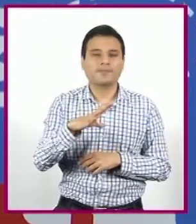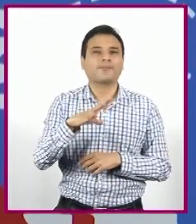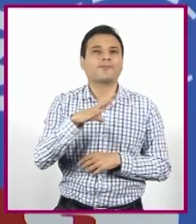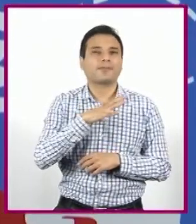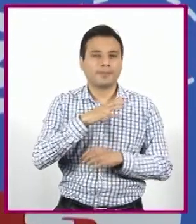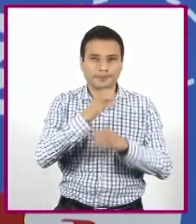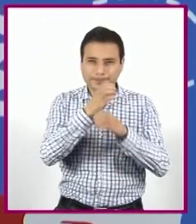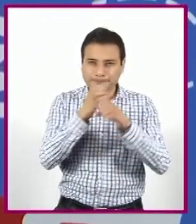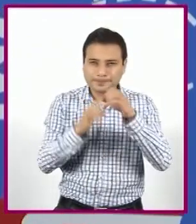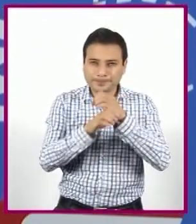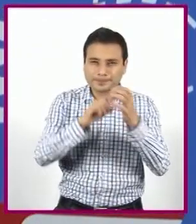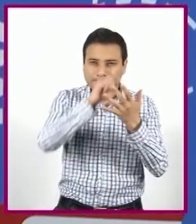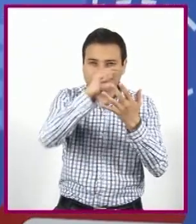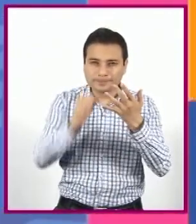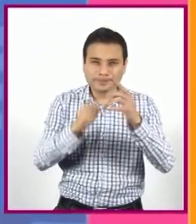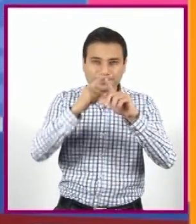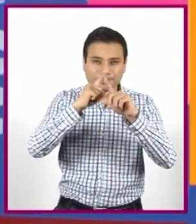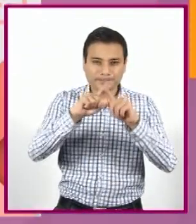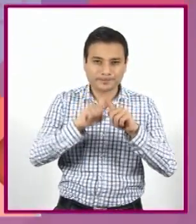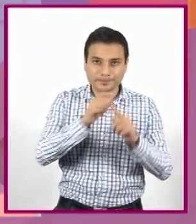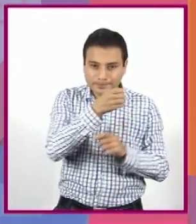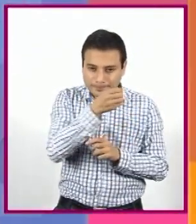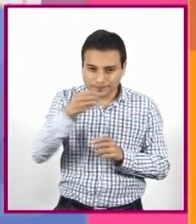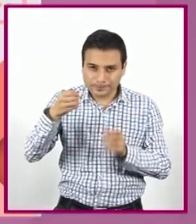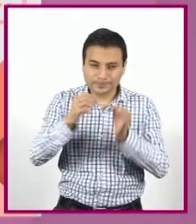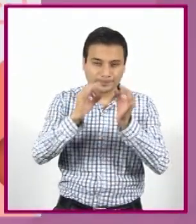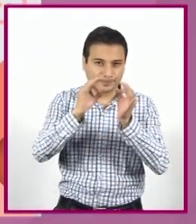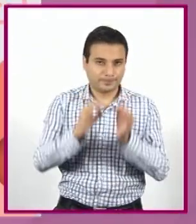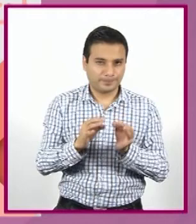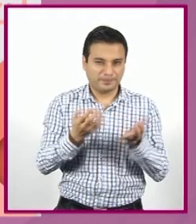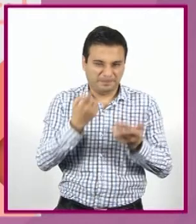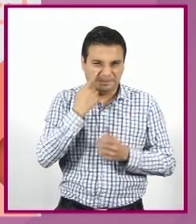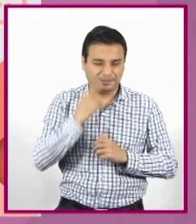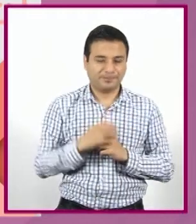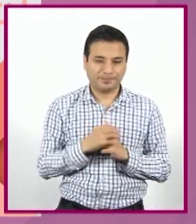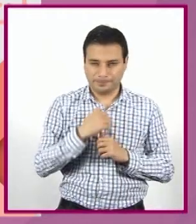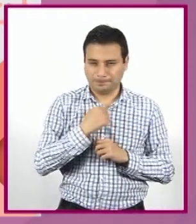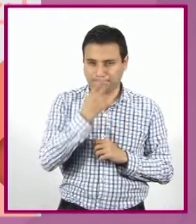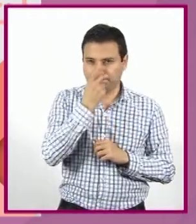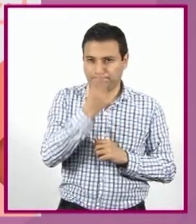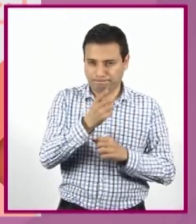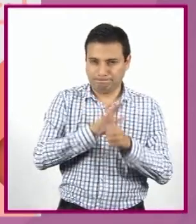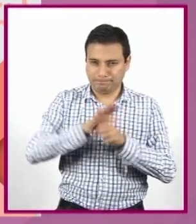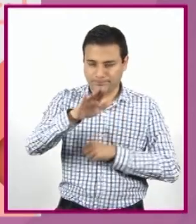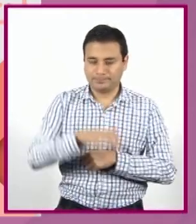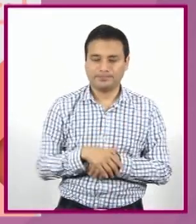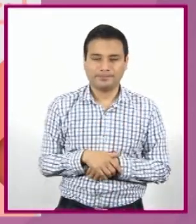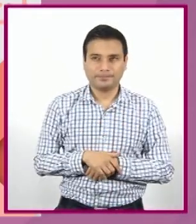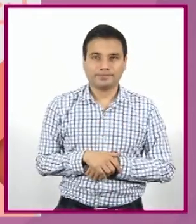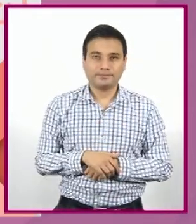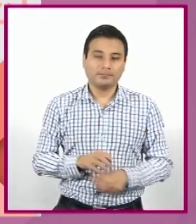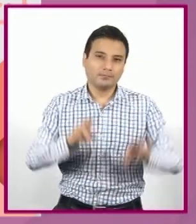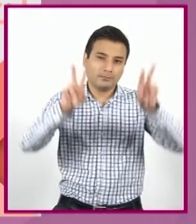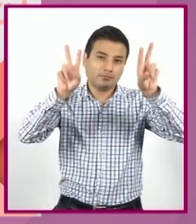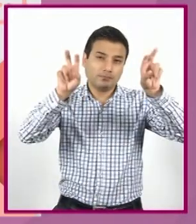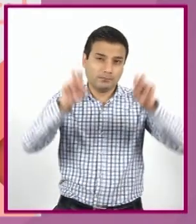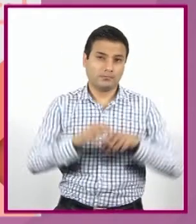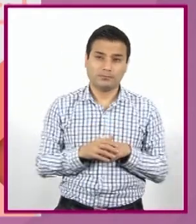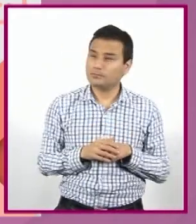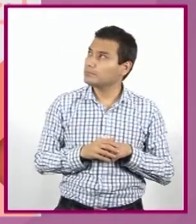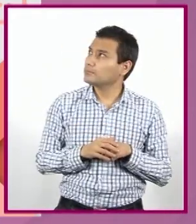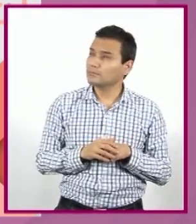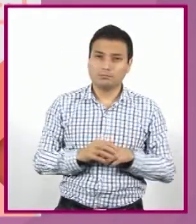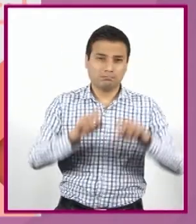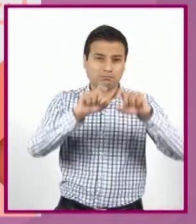de elementos visuales que lo organizan. Vamos a mencionar algunos. El título está escrito con